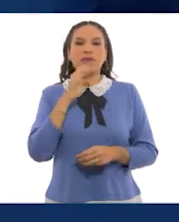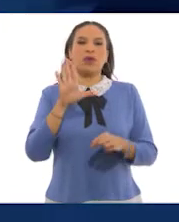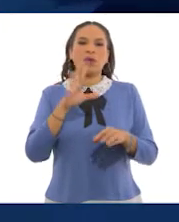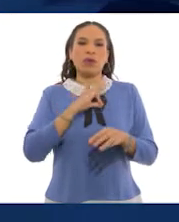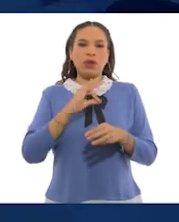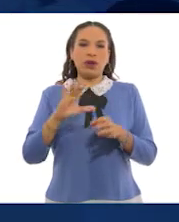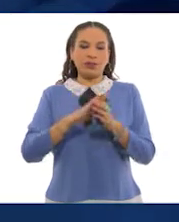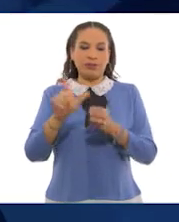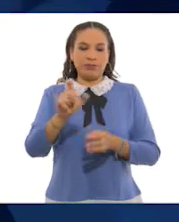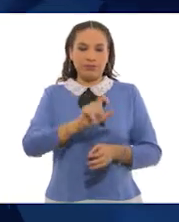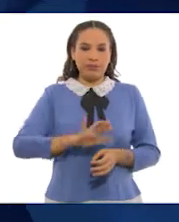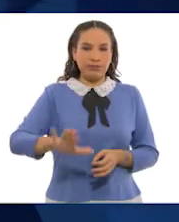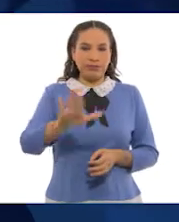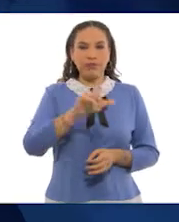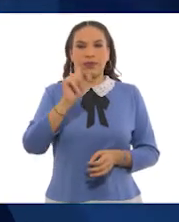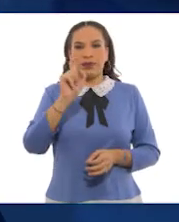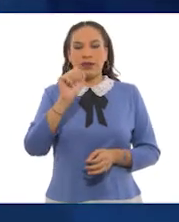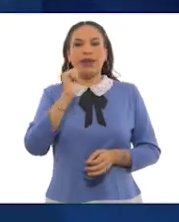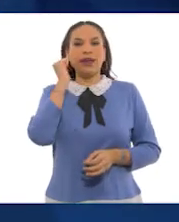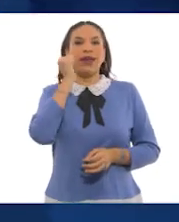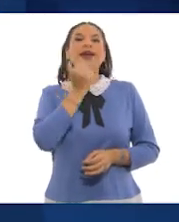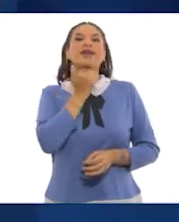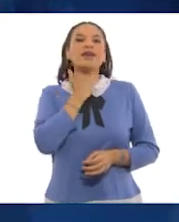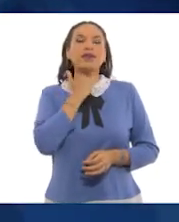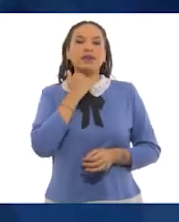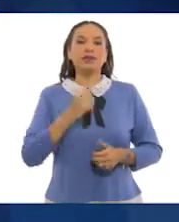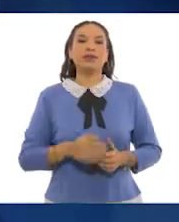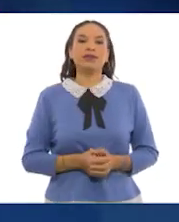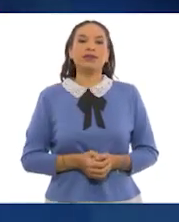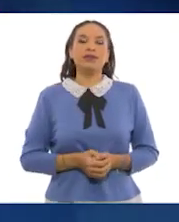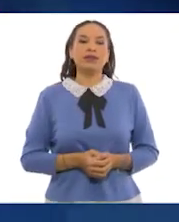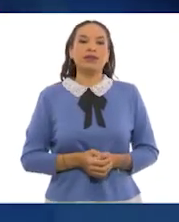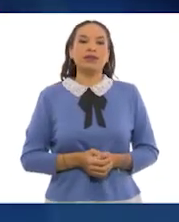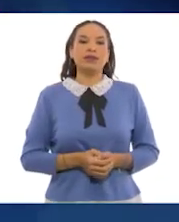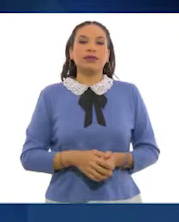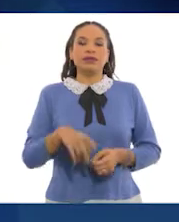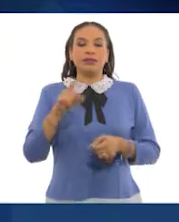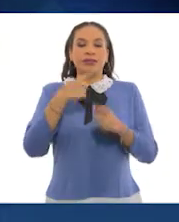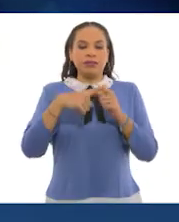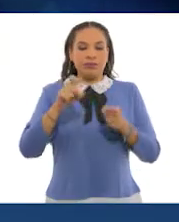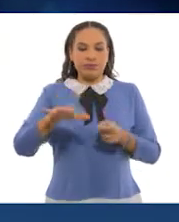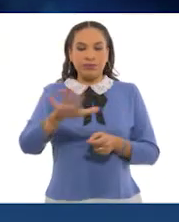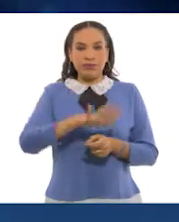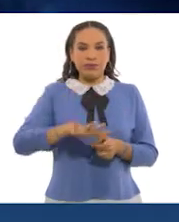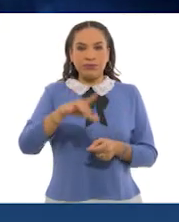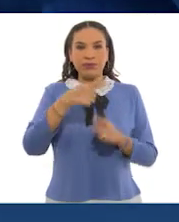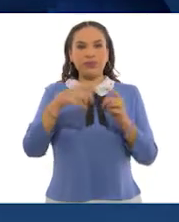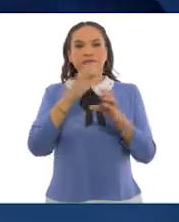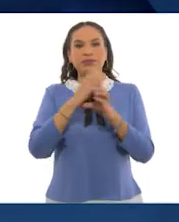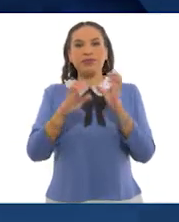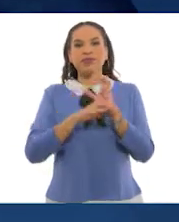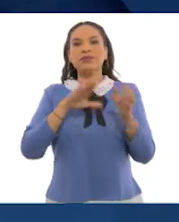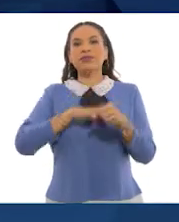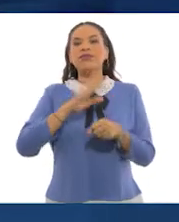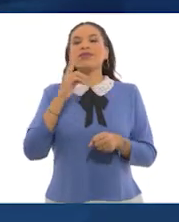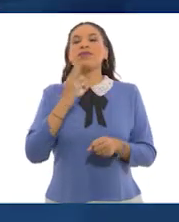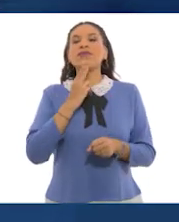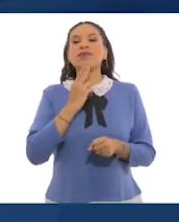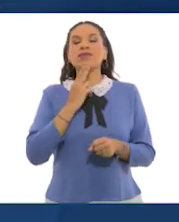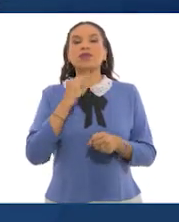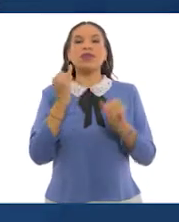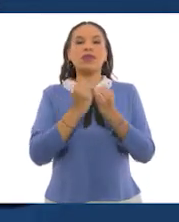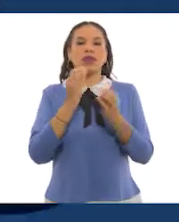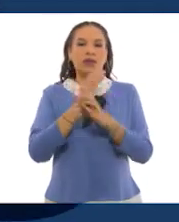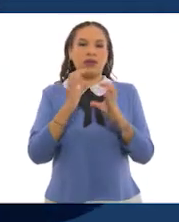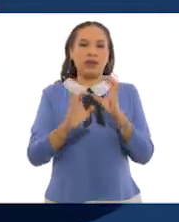aplica desinfectante a base de agua y alcohol. Desinfecta las superficies de los objetos que más utilizas. También